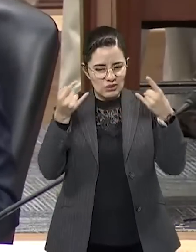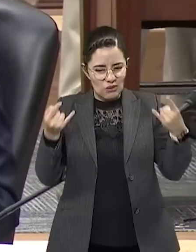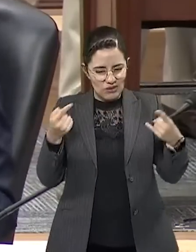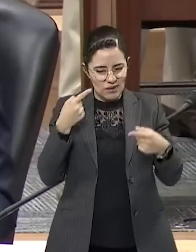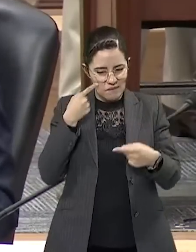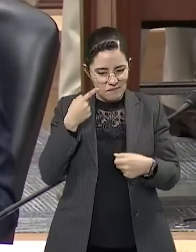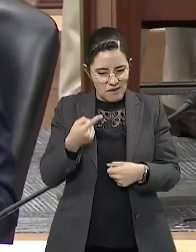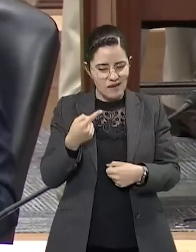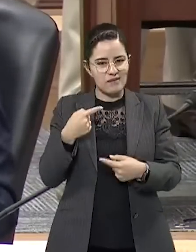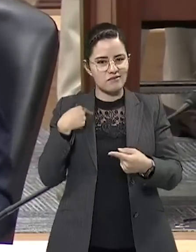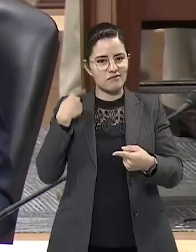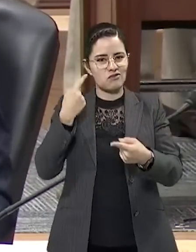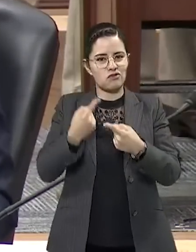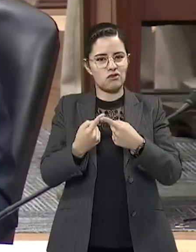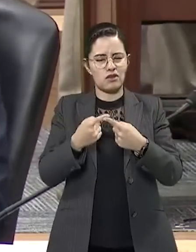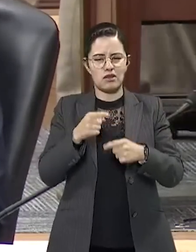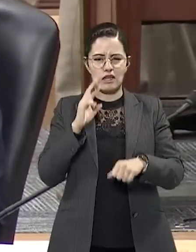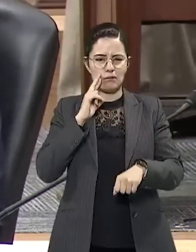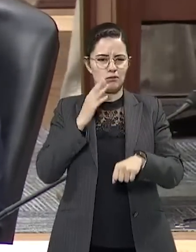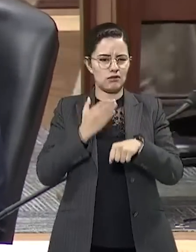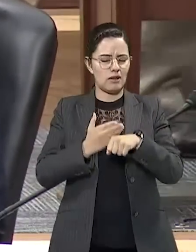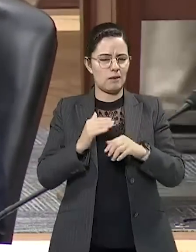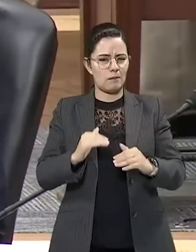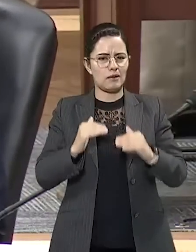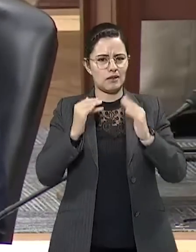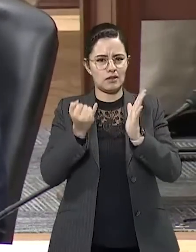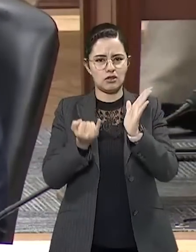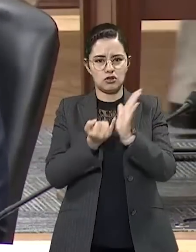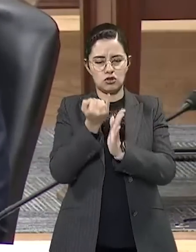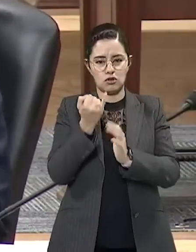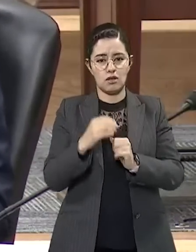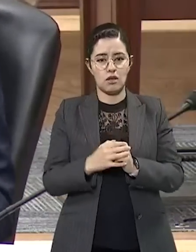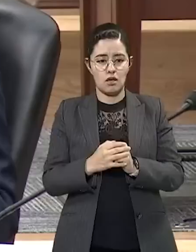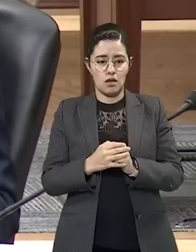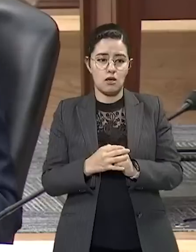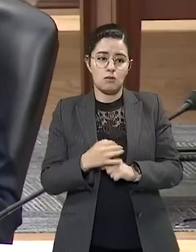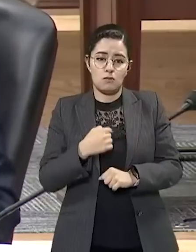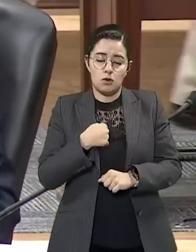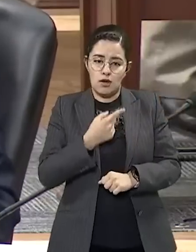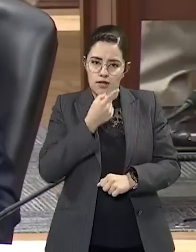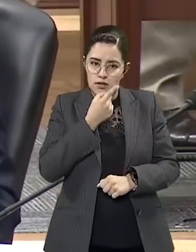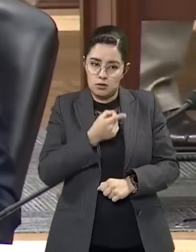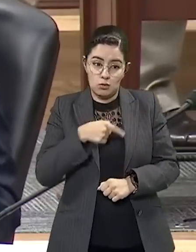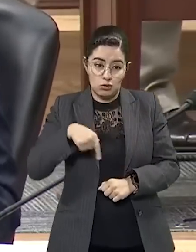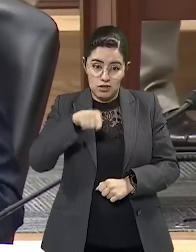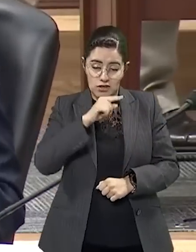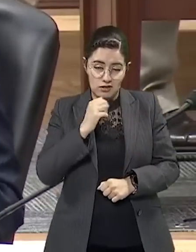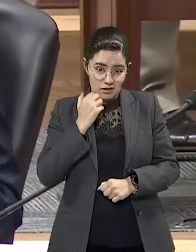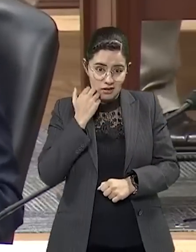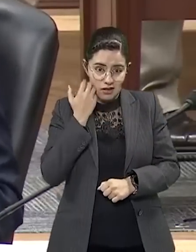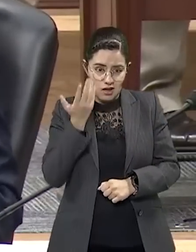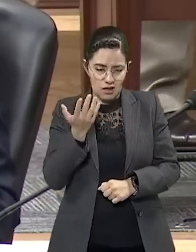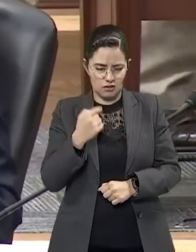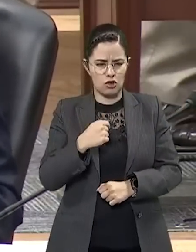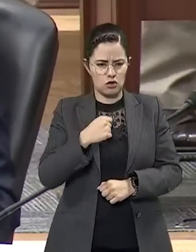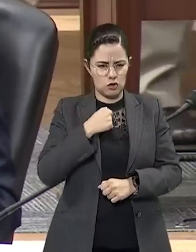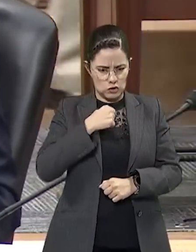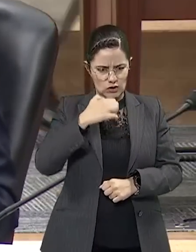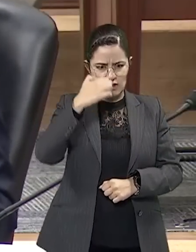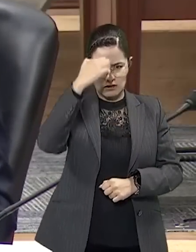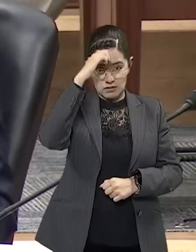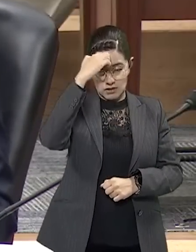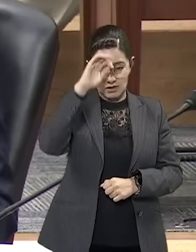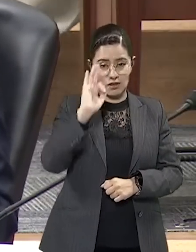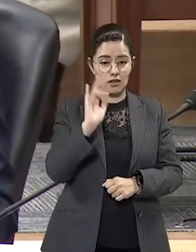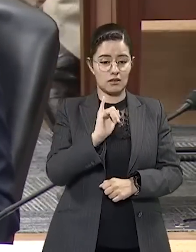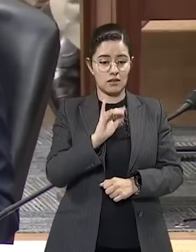de las máximas decisiones les ofrezco si lo consideran así compartir mi experiencia aún